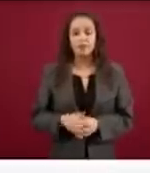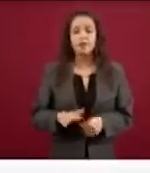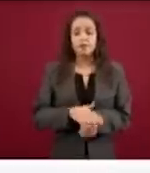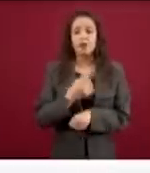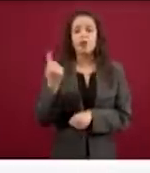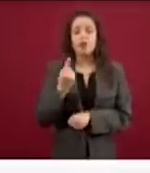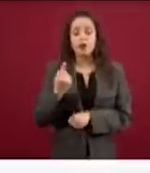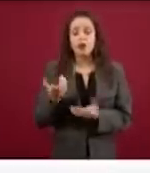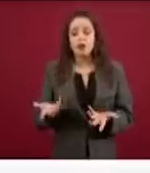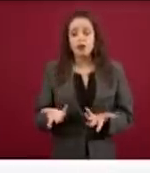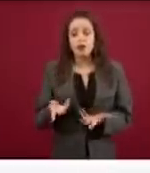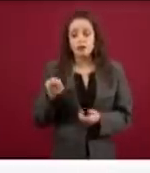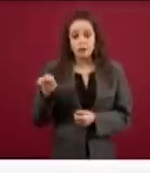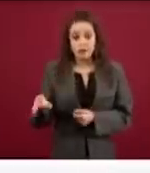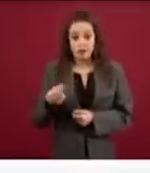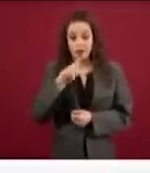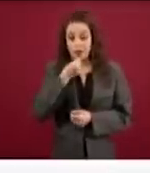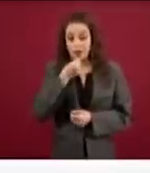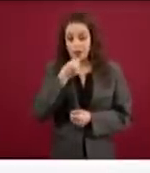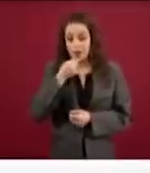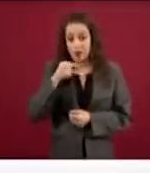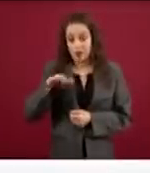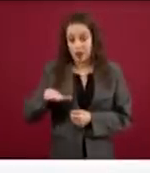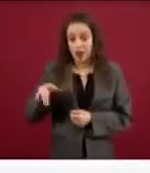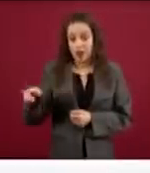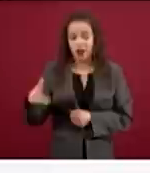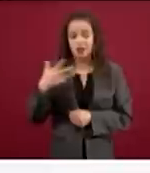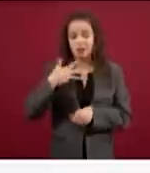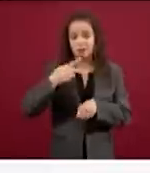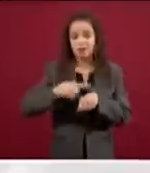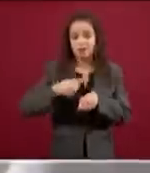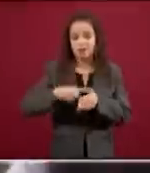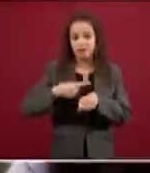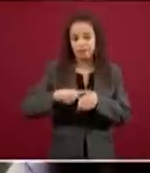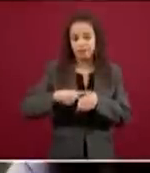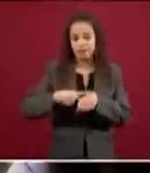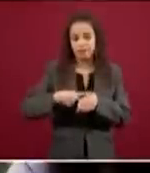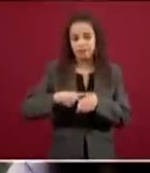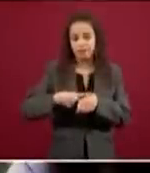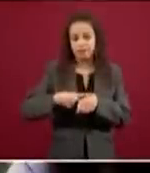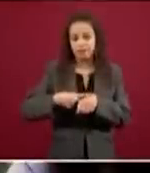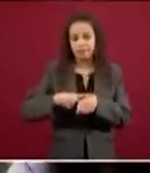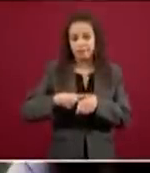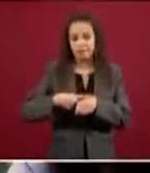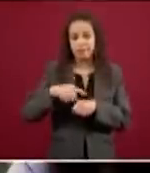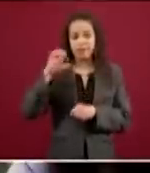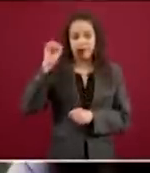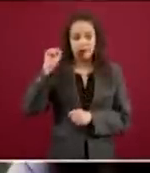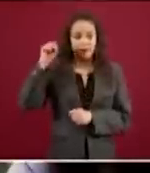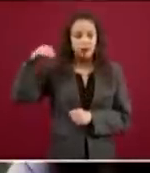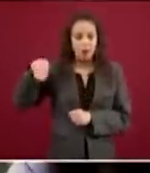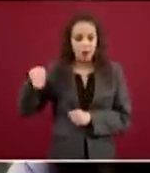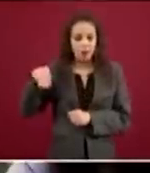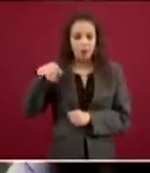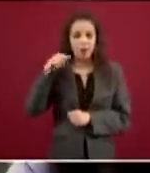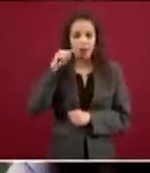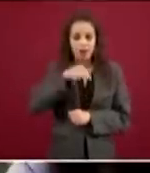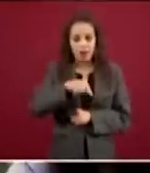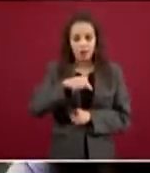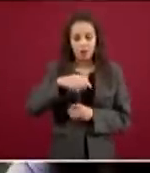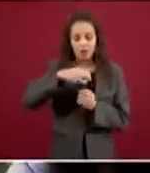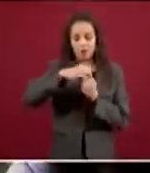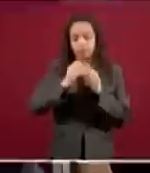niña tenía síndrome de dawn síndrome de dawn es una alteración cromosómica que